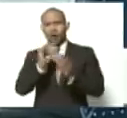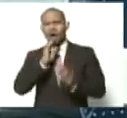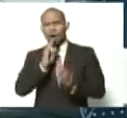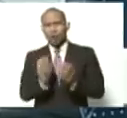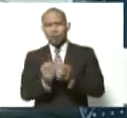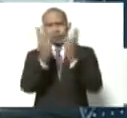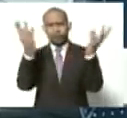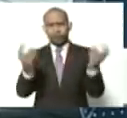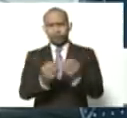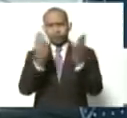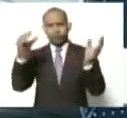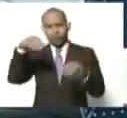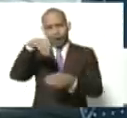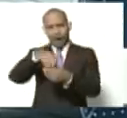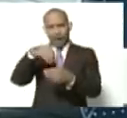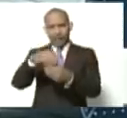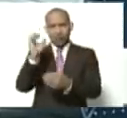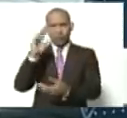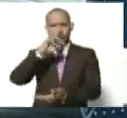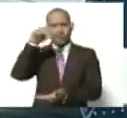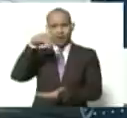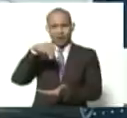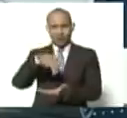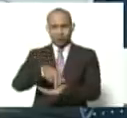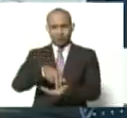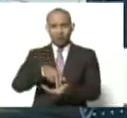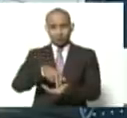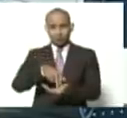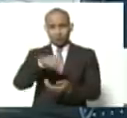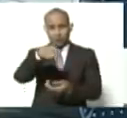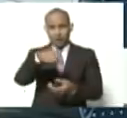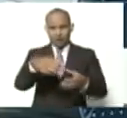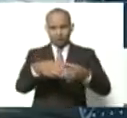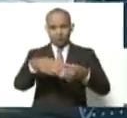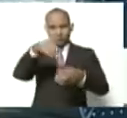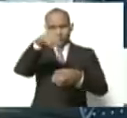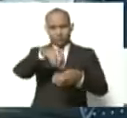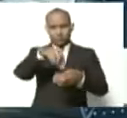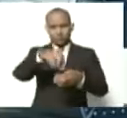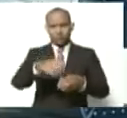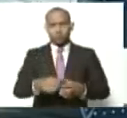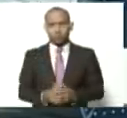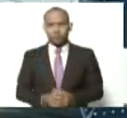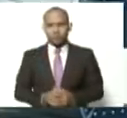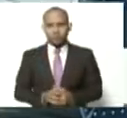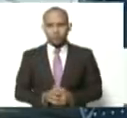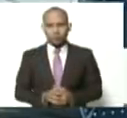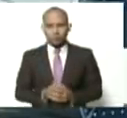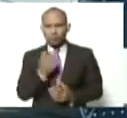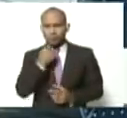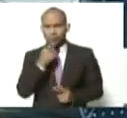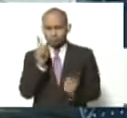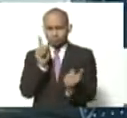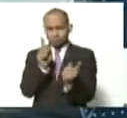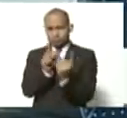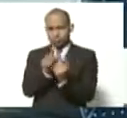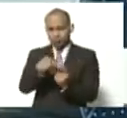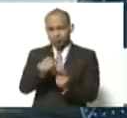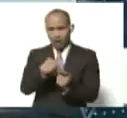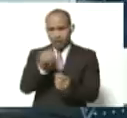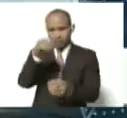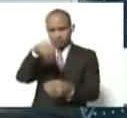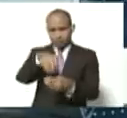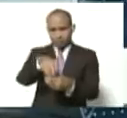cercanía de los dos hemiciclos de sesiones y el protocolar, en las cercanías de esos